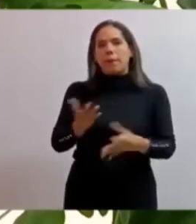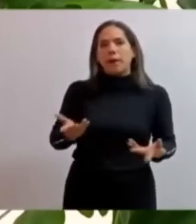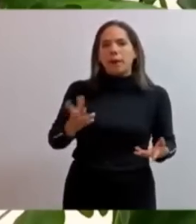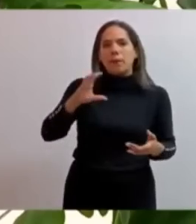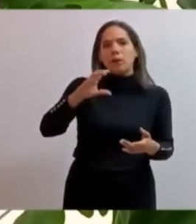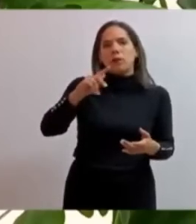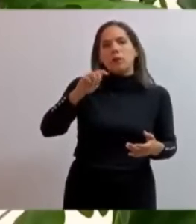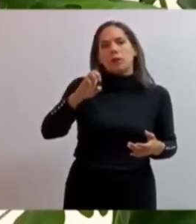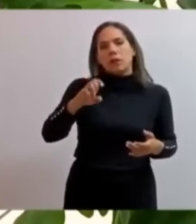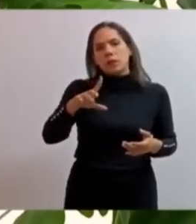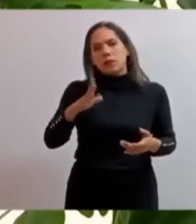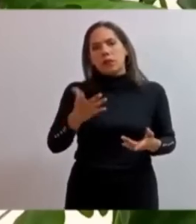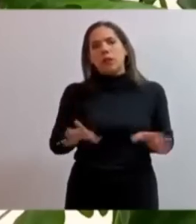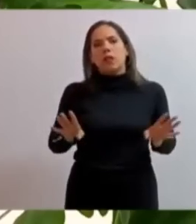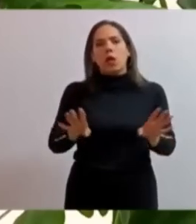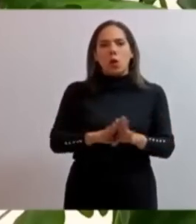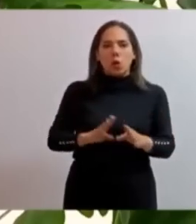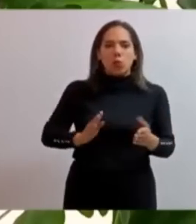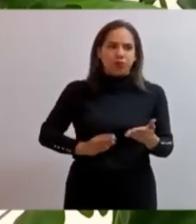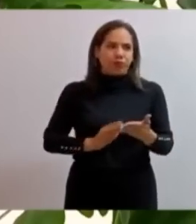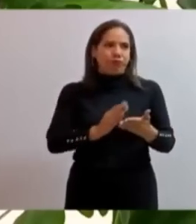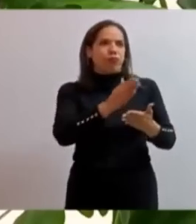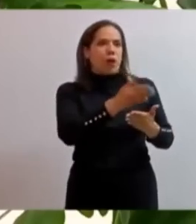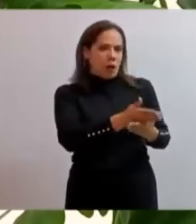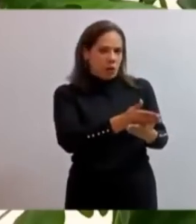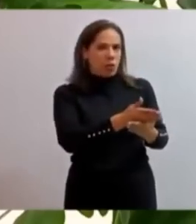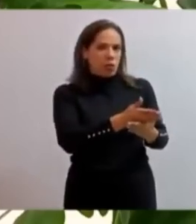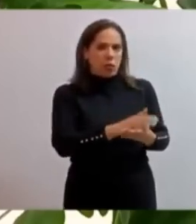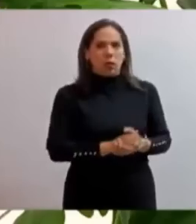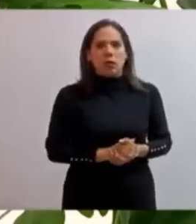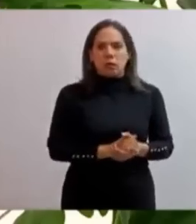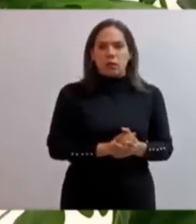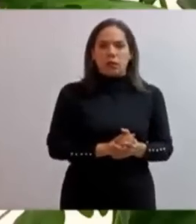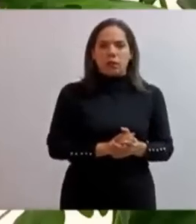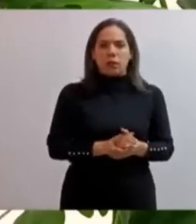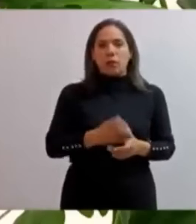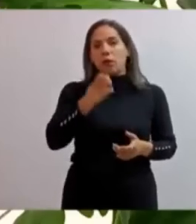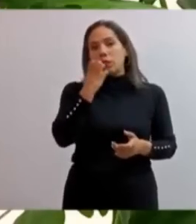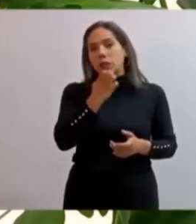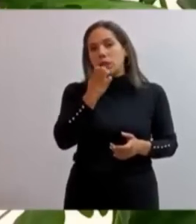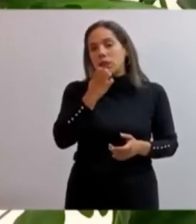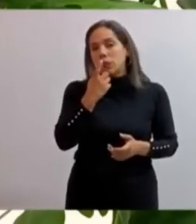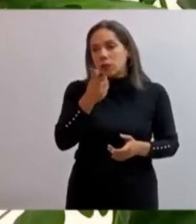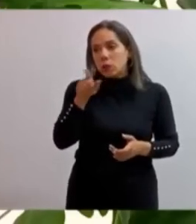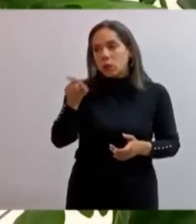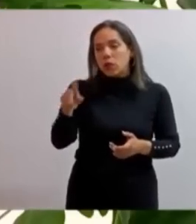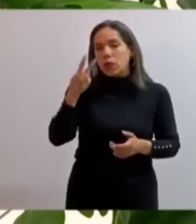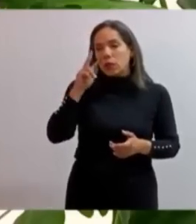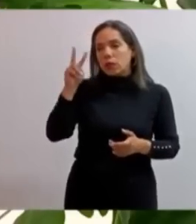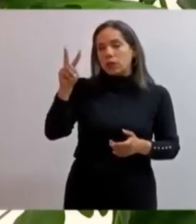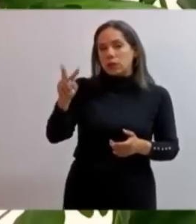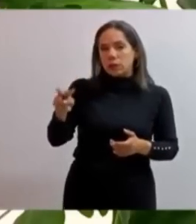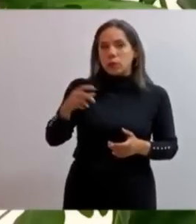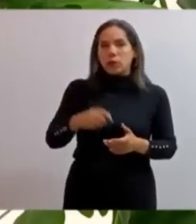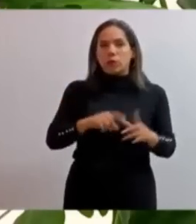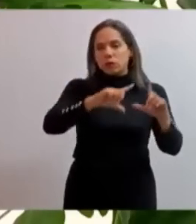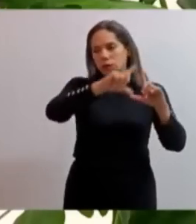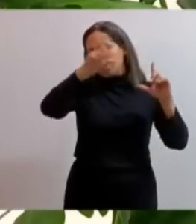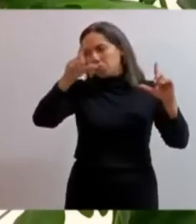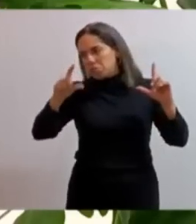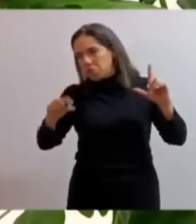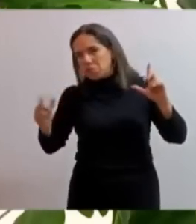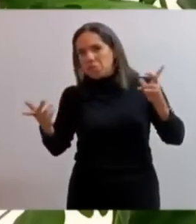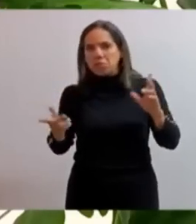tiene que encontrar su ruta de trabajo. Hemos visto escuelas en alguna entidad de la República